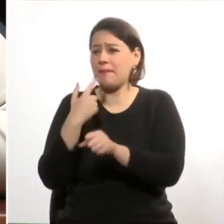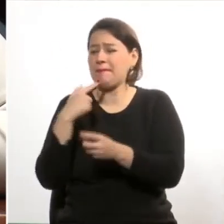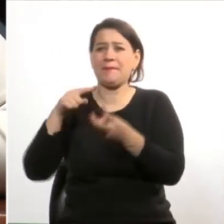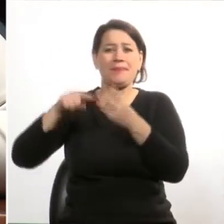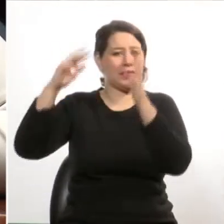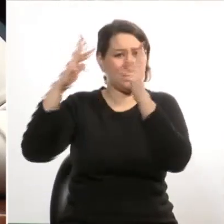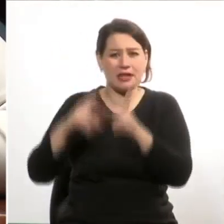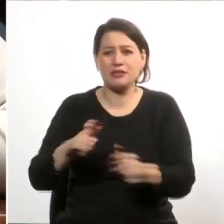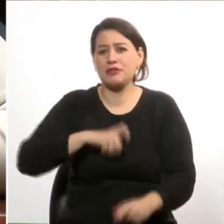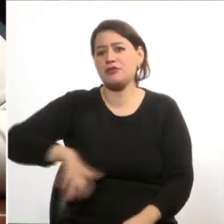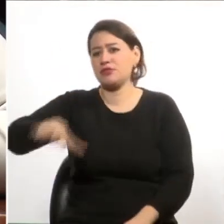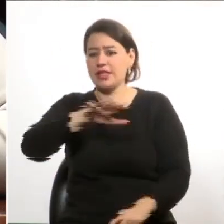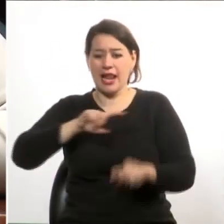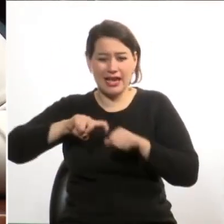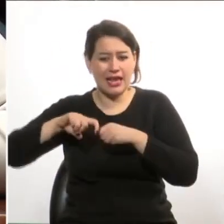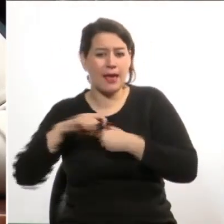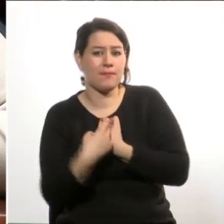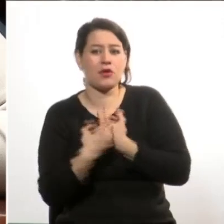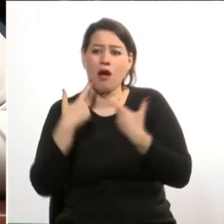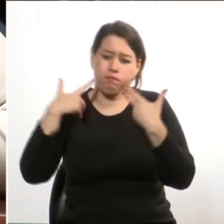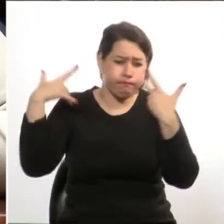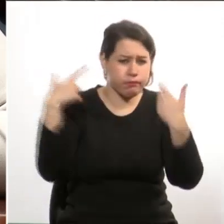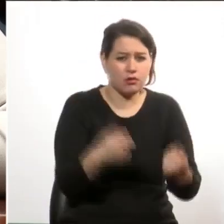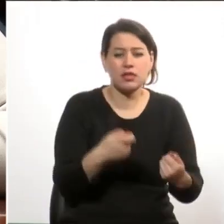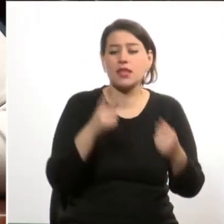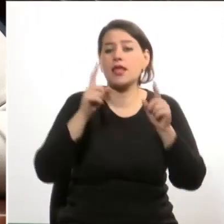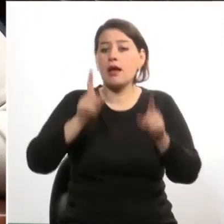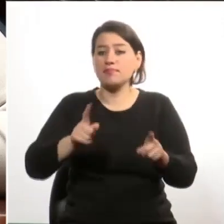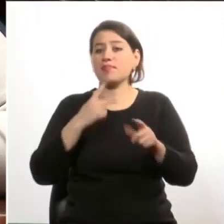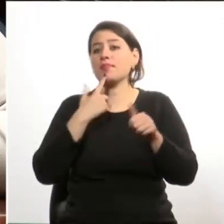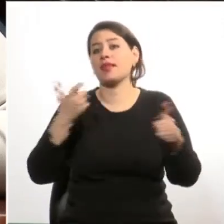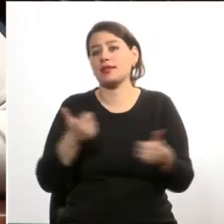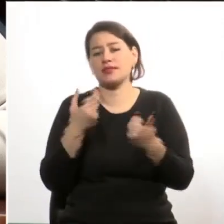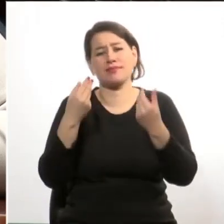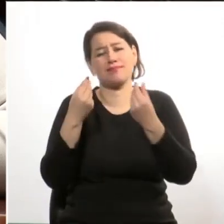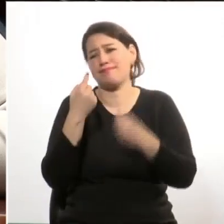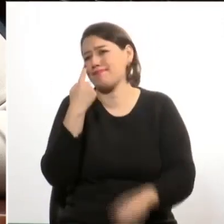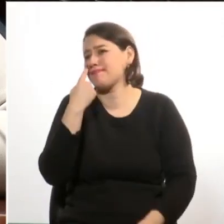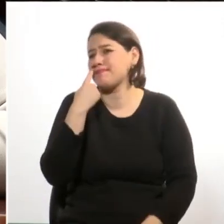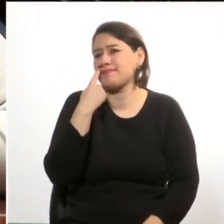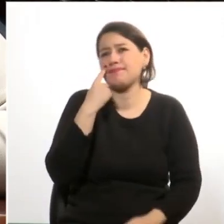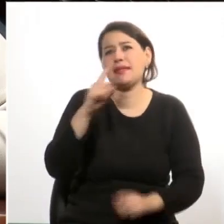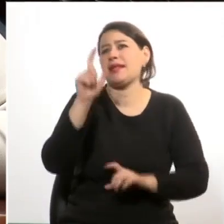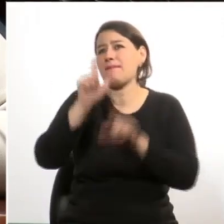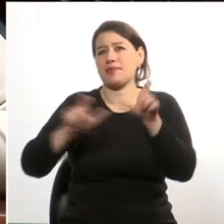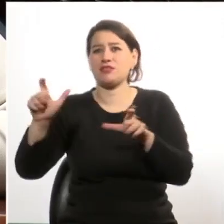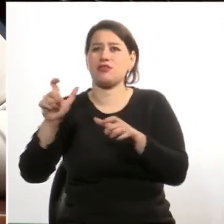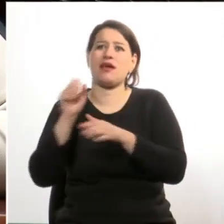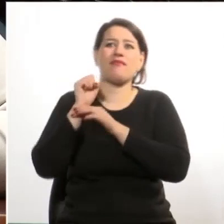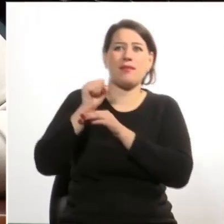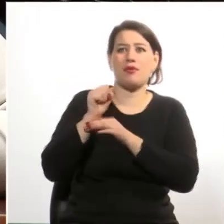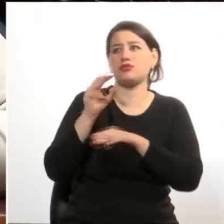organizaciones sociales, gremiales de todo tipo. También lo hicieron decenas de personalidades de la sociedad,